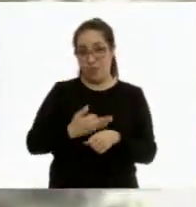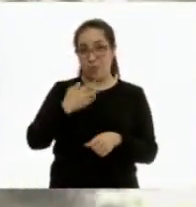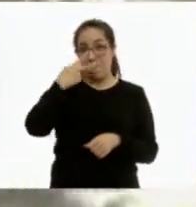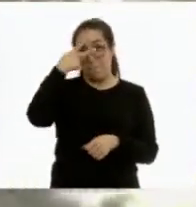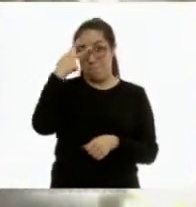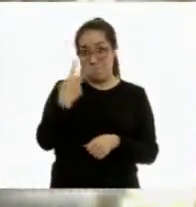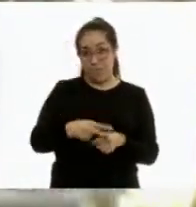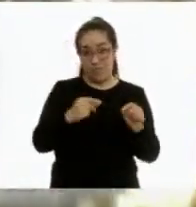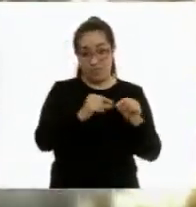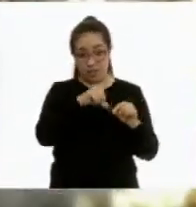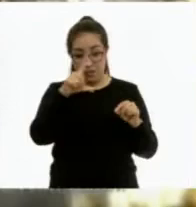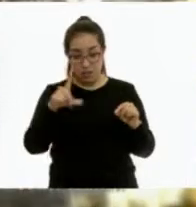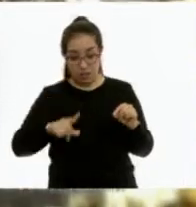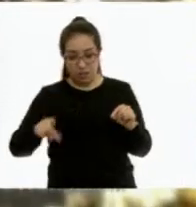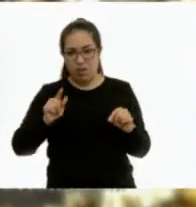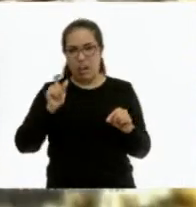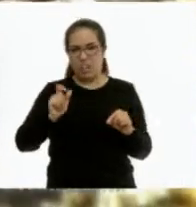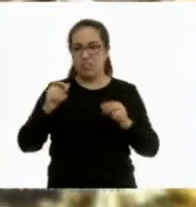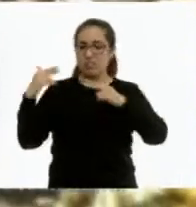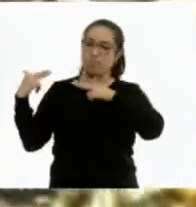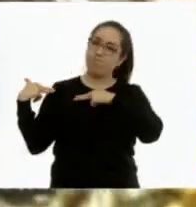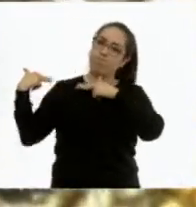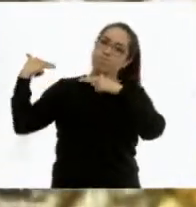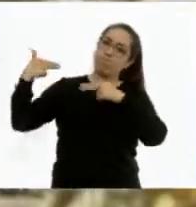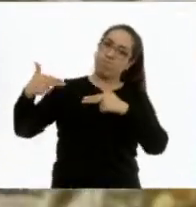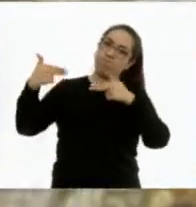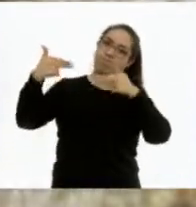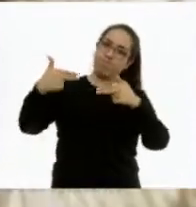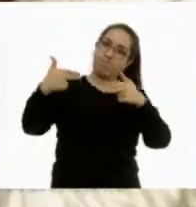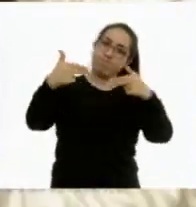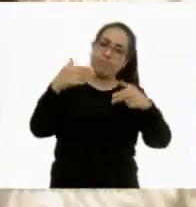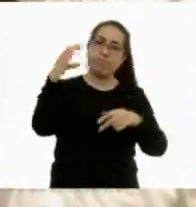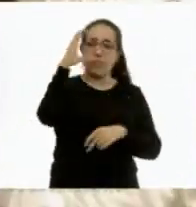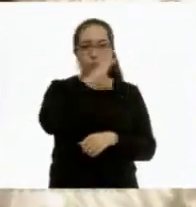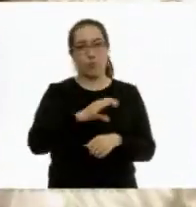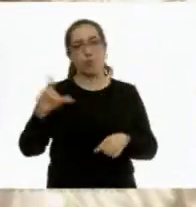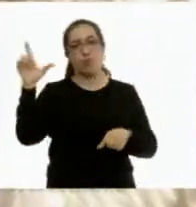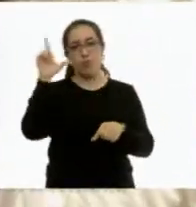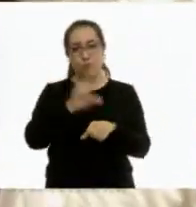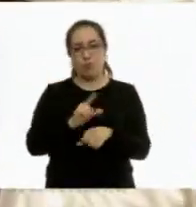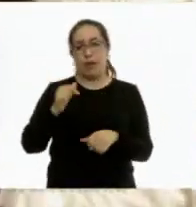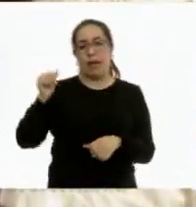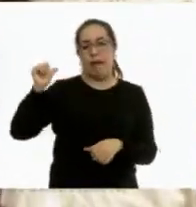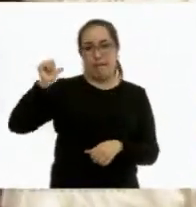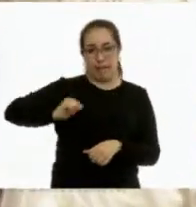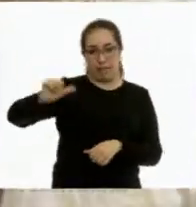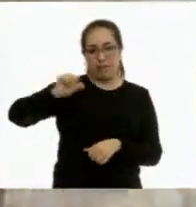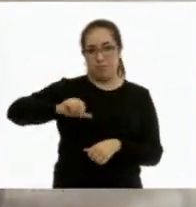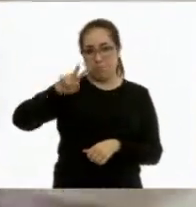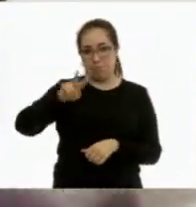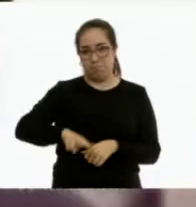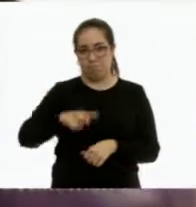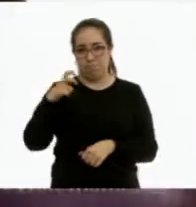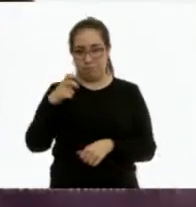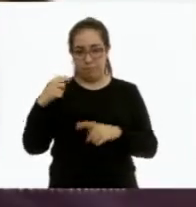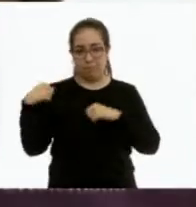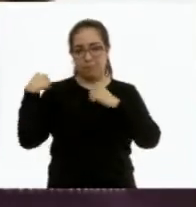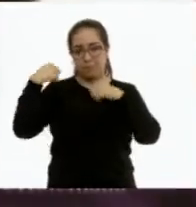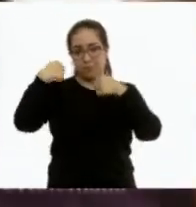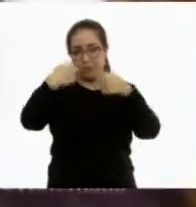producto de ese legado prehispánico y muchos de sus rasgos culturales son herencia de esa tradición milenaria.